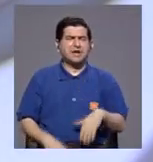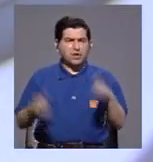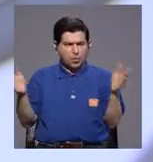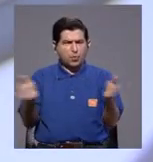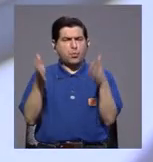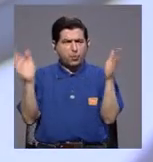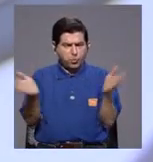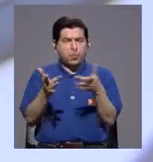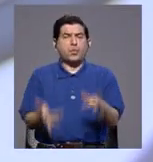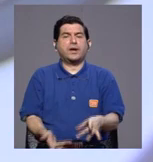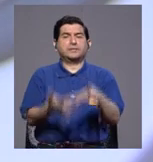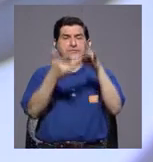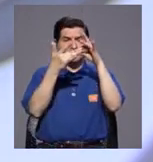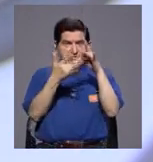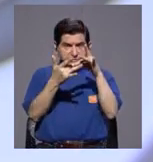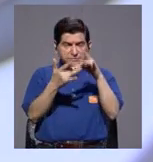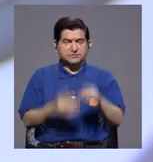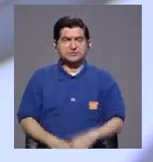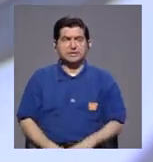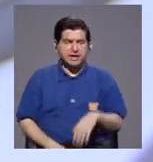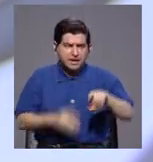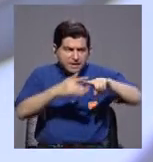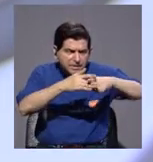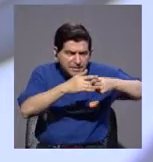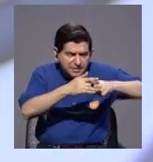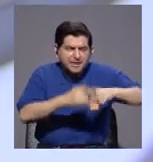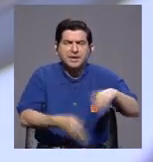este momento especialmente en dispositivos médicos fármacos